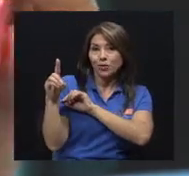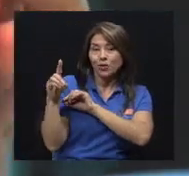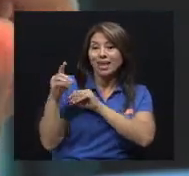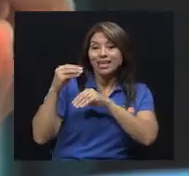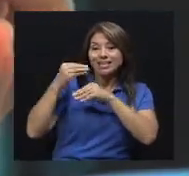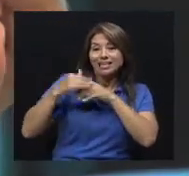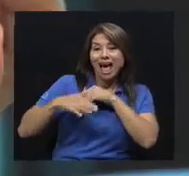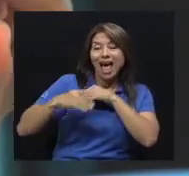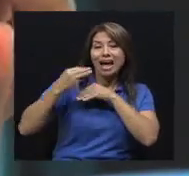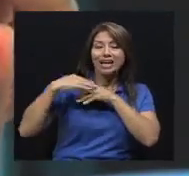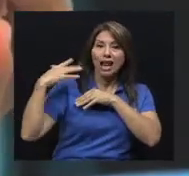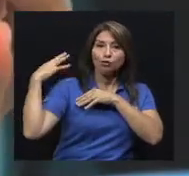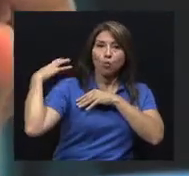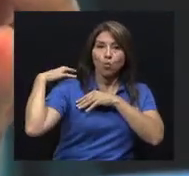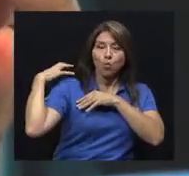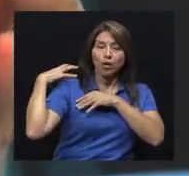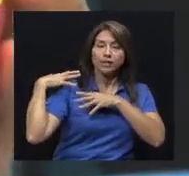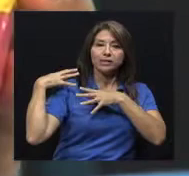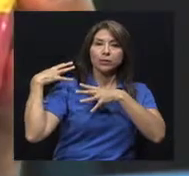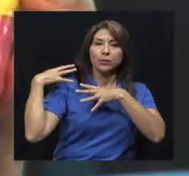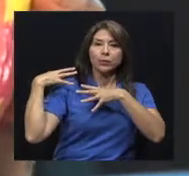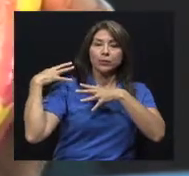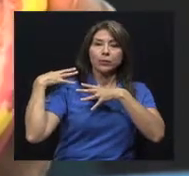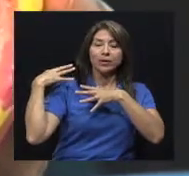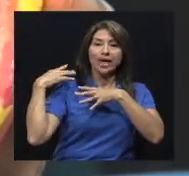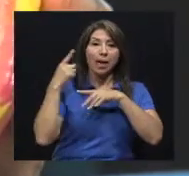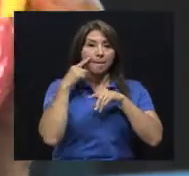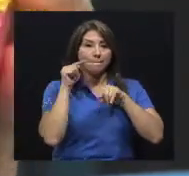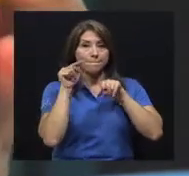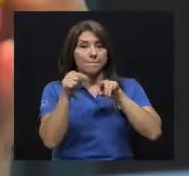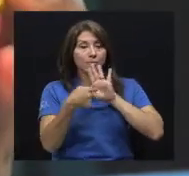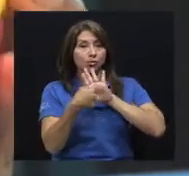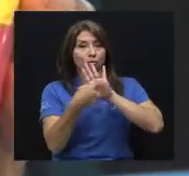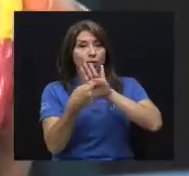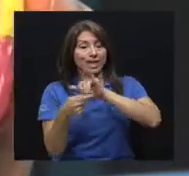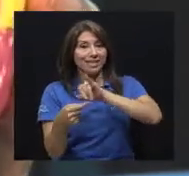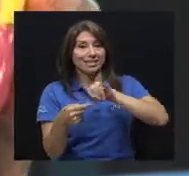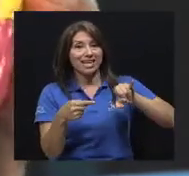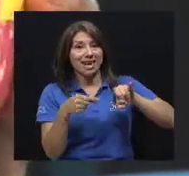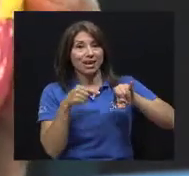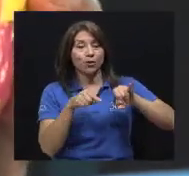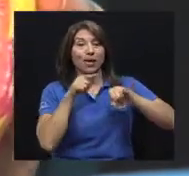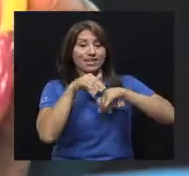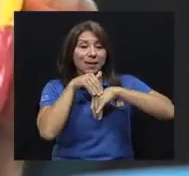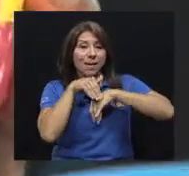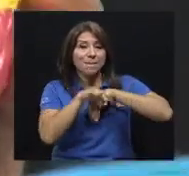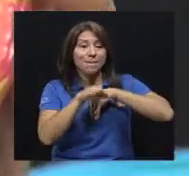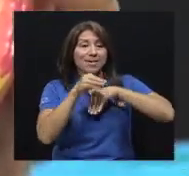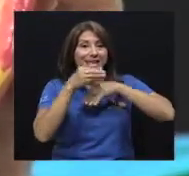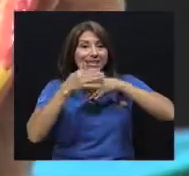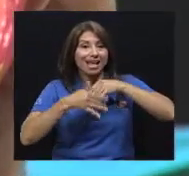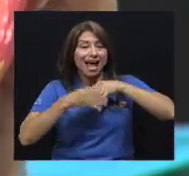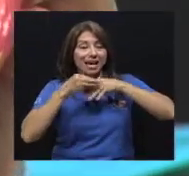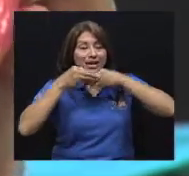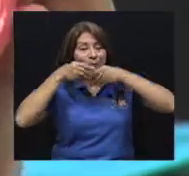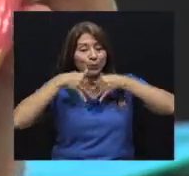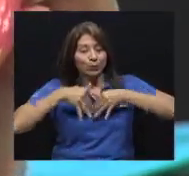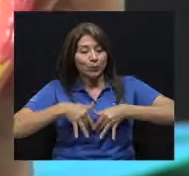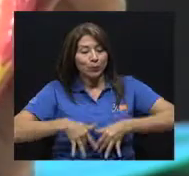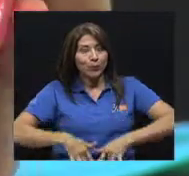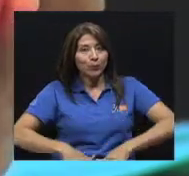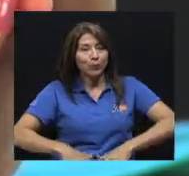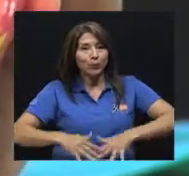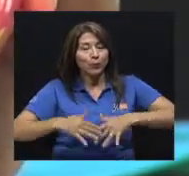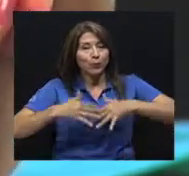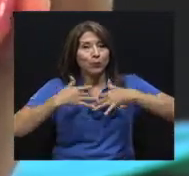los pulmones para que los pulmones se oxigenen. El lado izquierdo, que está acá, es el encargado de bombearle sangre a todo el cuerpo